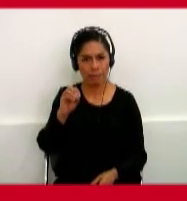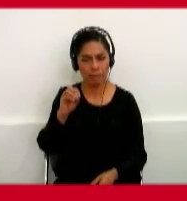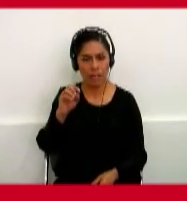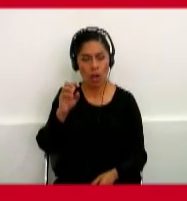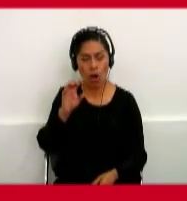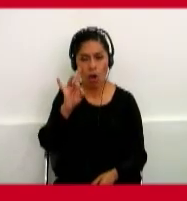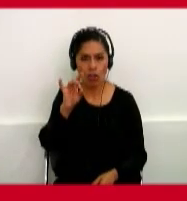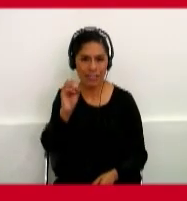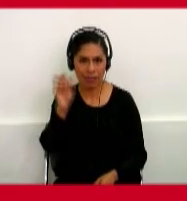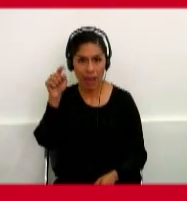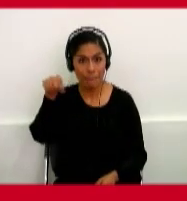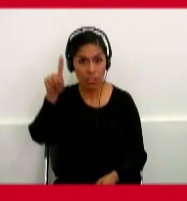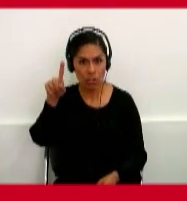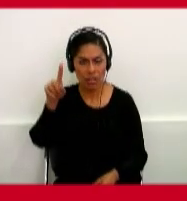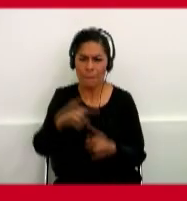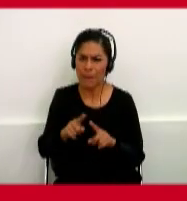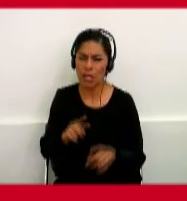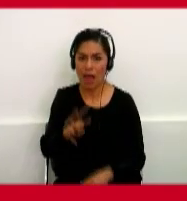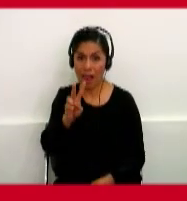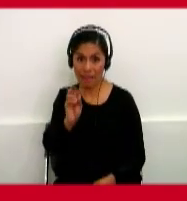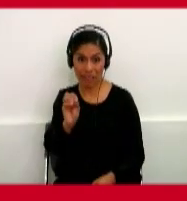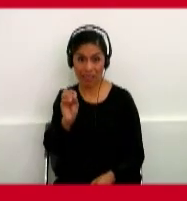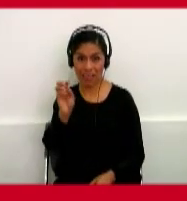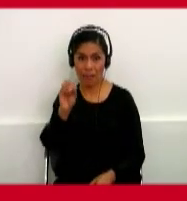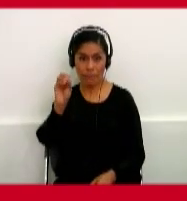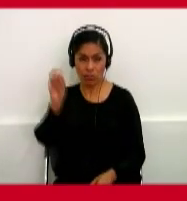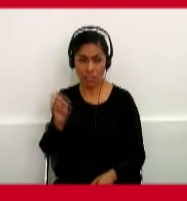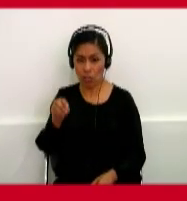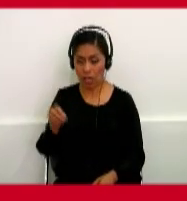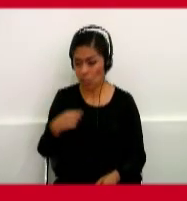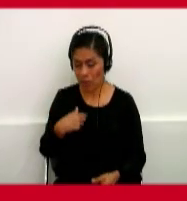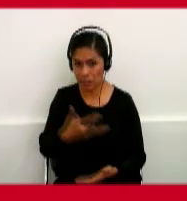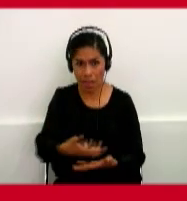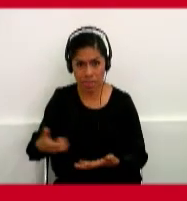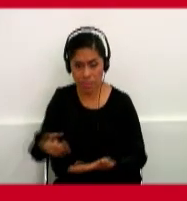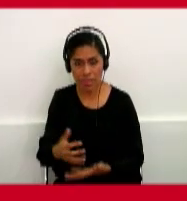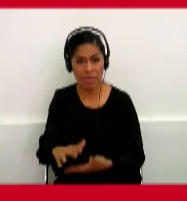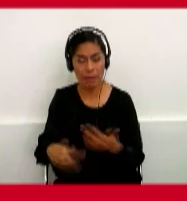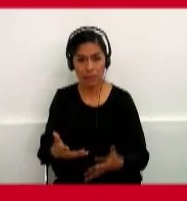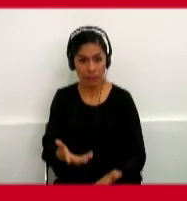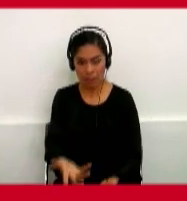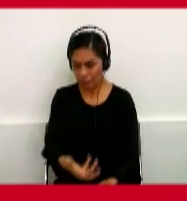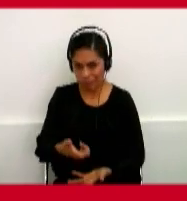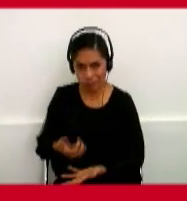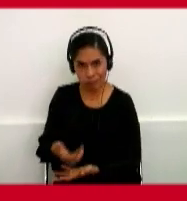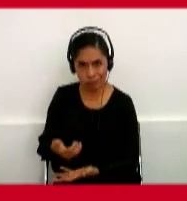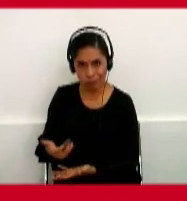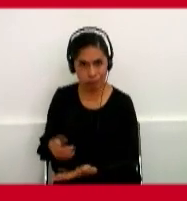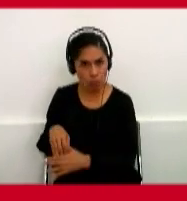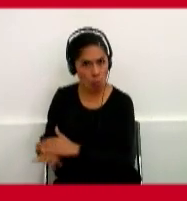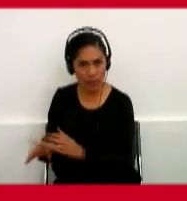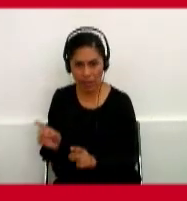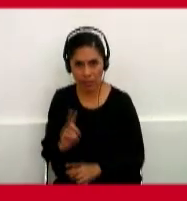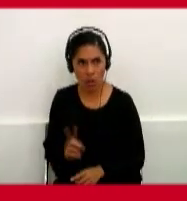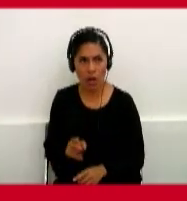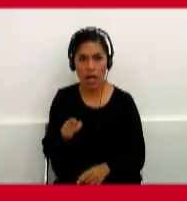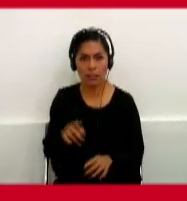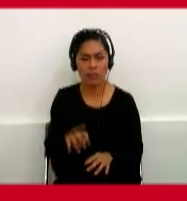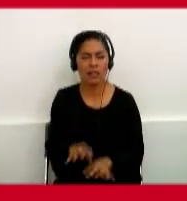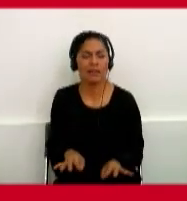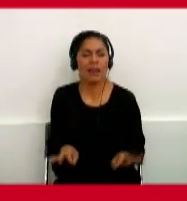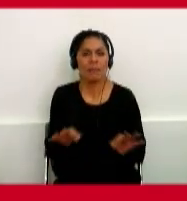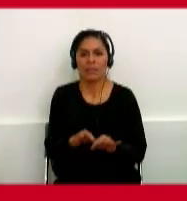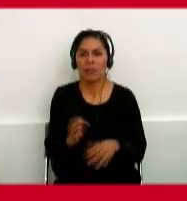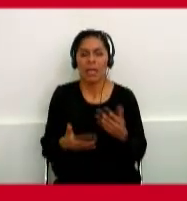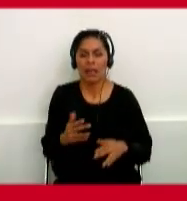solo que ese 20% que no recupero está siendo compensado por la dilución. Entonces, estos conceptos son súper importantes porque al momento de